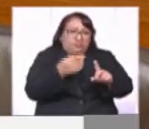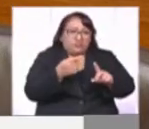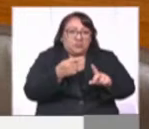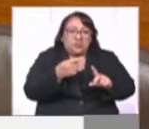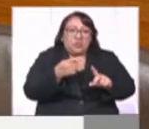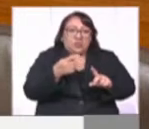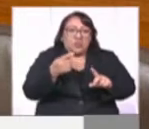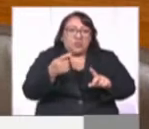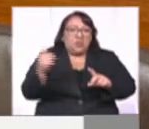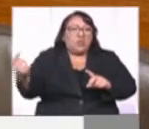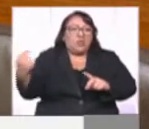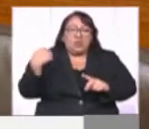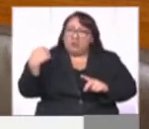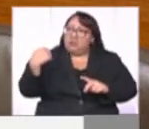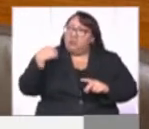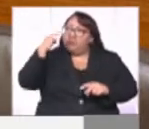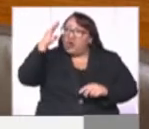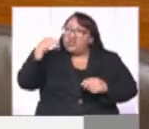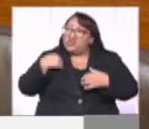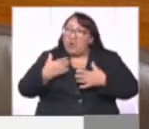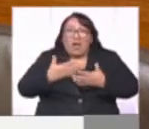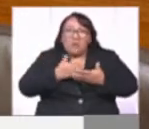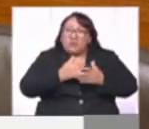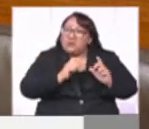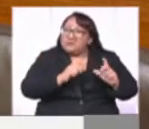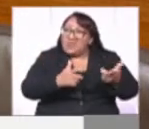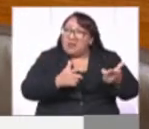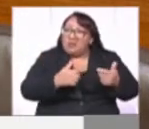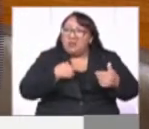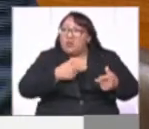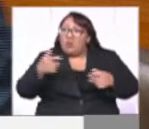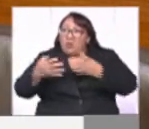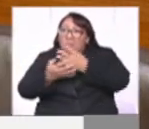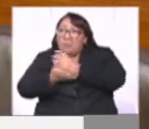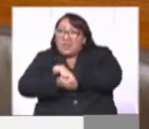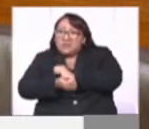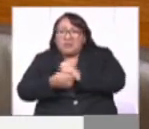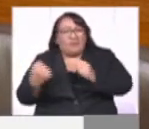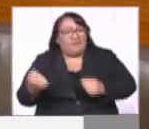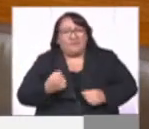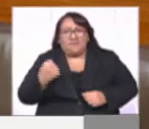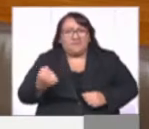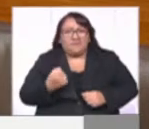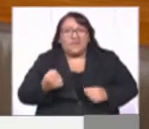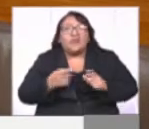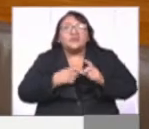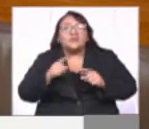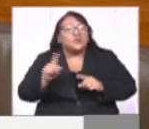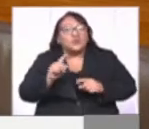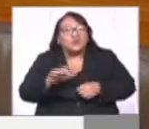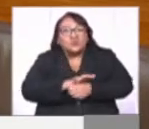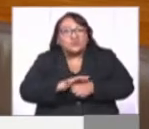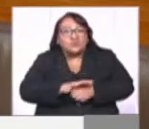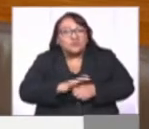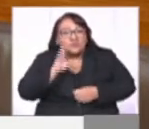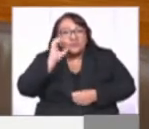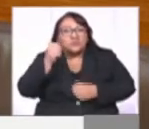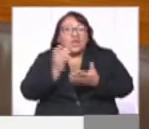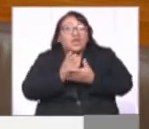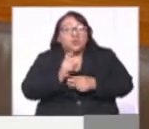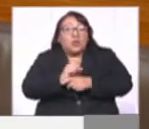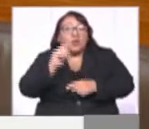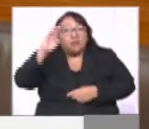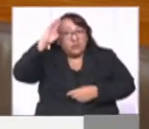cárcel, ponen a los policías tras las rejas. Entonces, no solamente basta con crear las escuelas